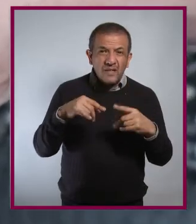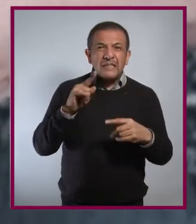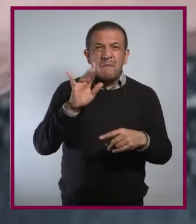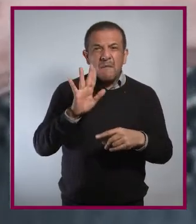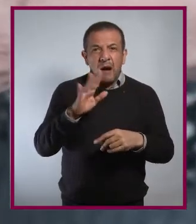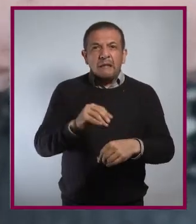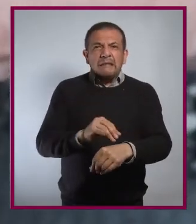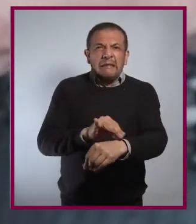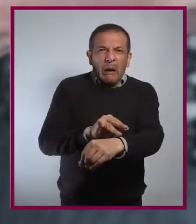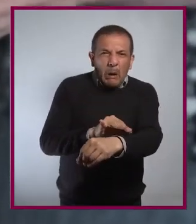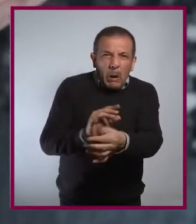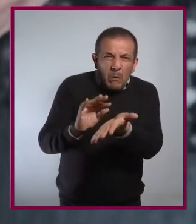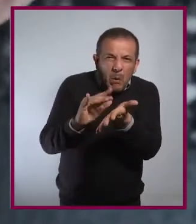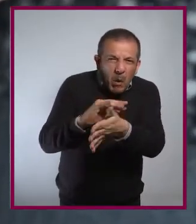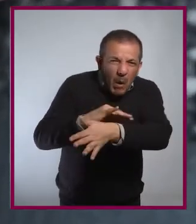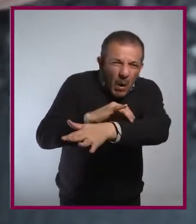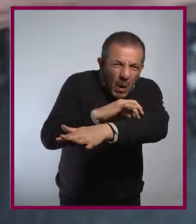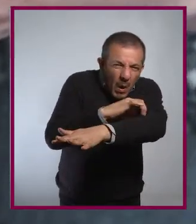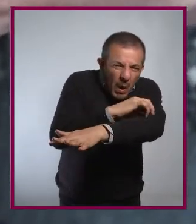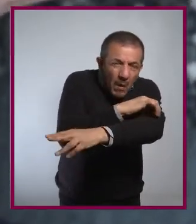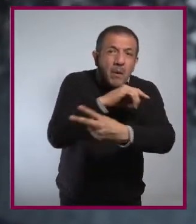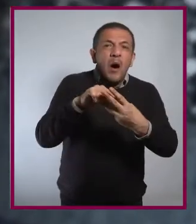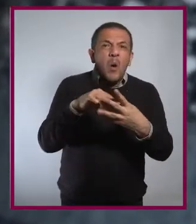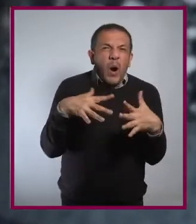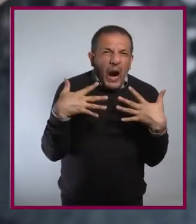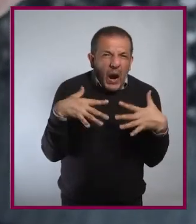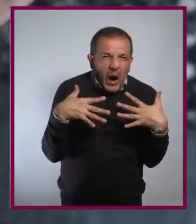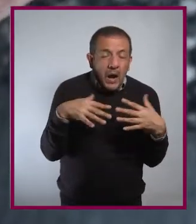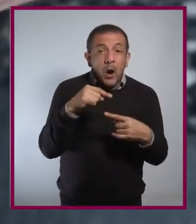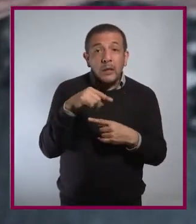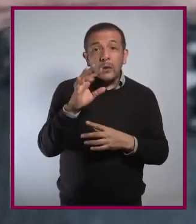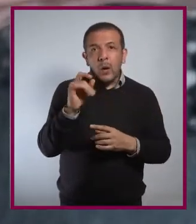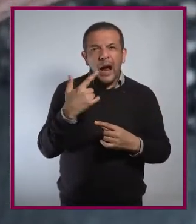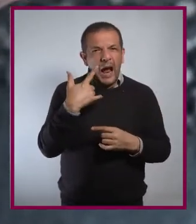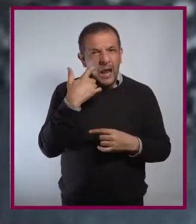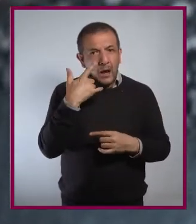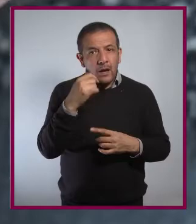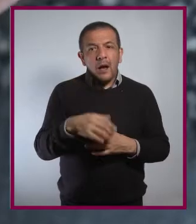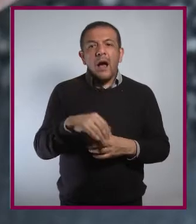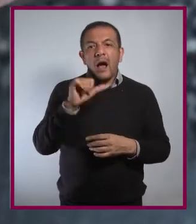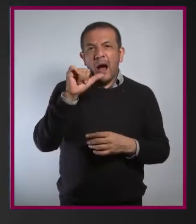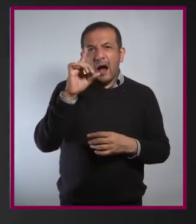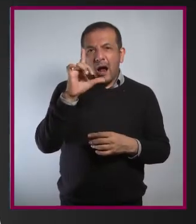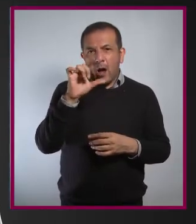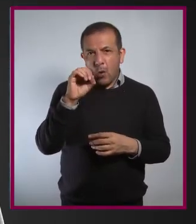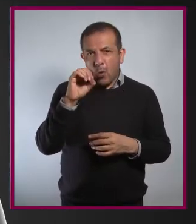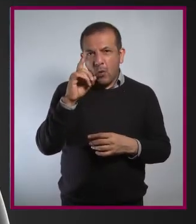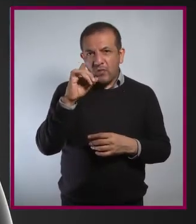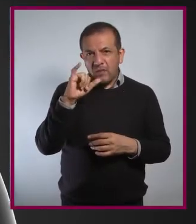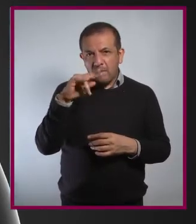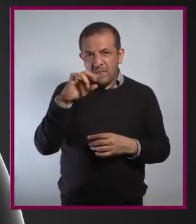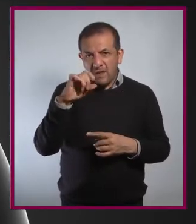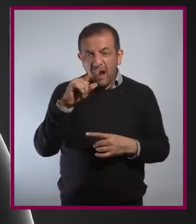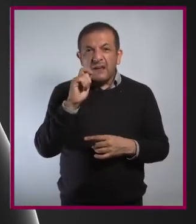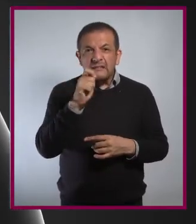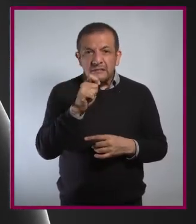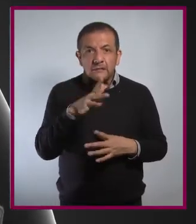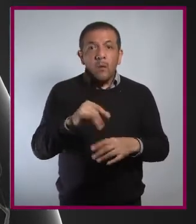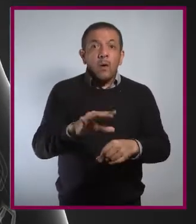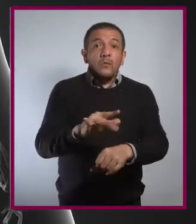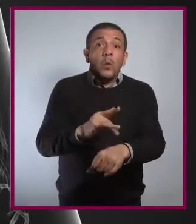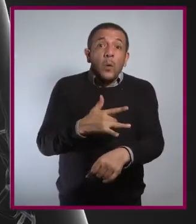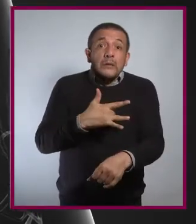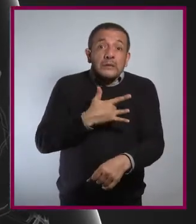de hormigueo, ardor y ocurre un fenómeno que en la medicina se llama alodinia. La alodinia es cuando